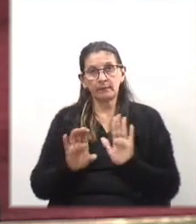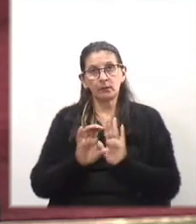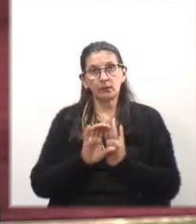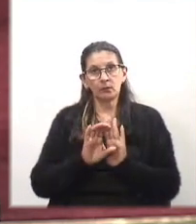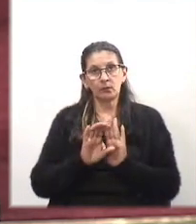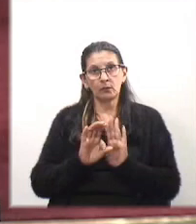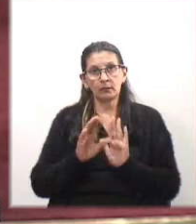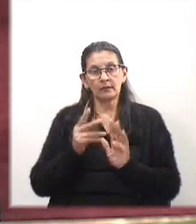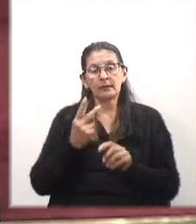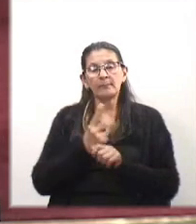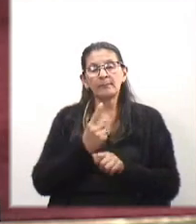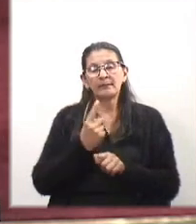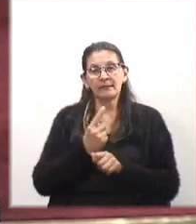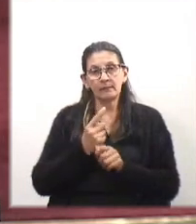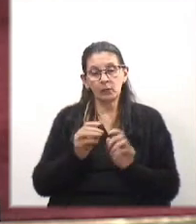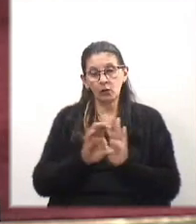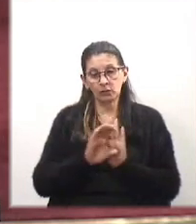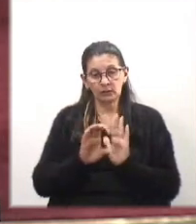constitucional de